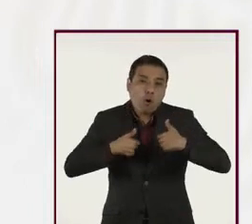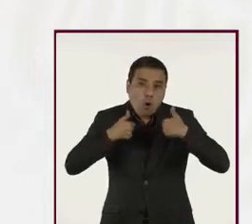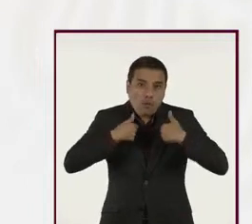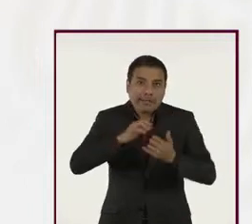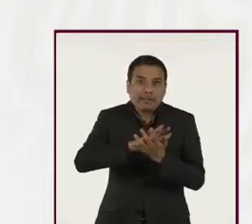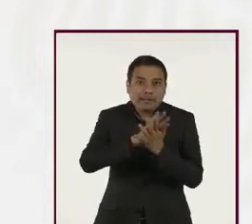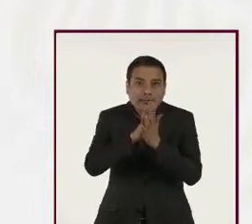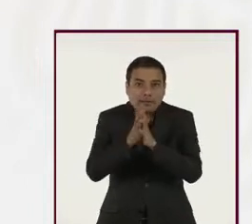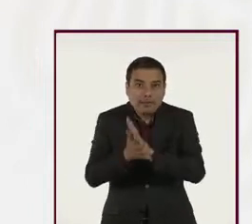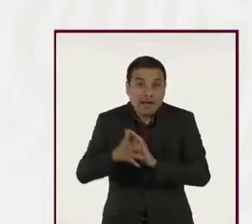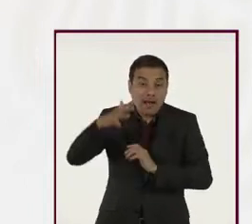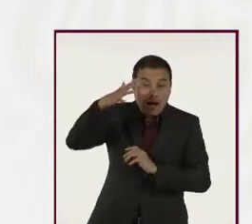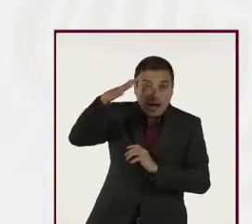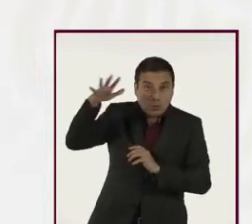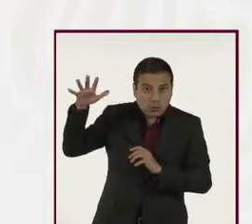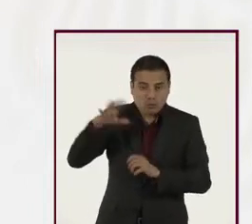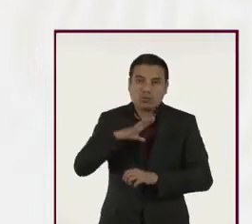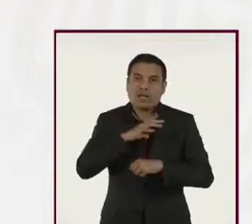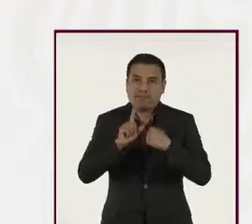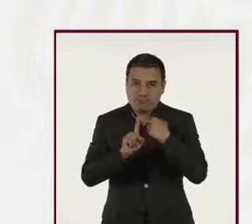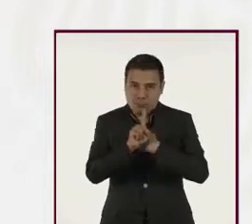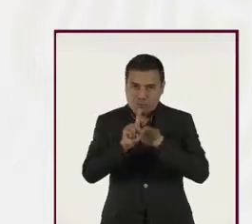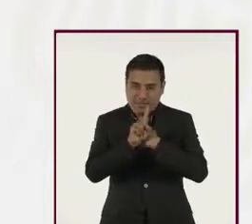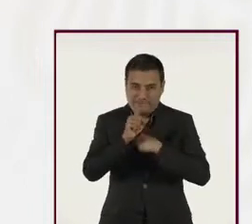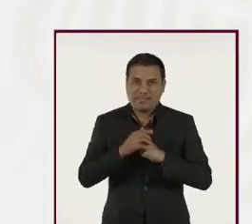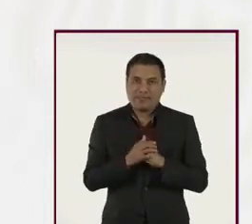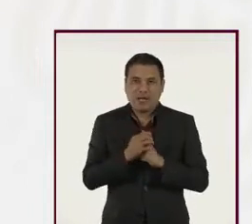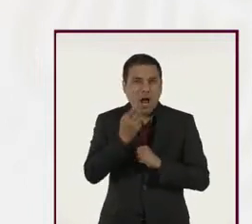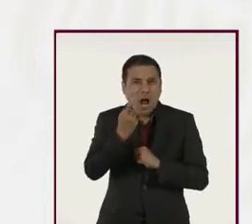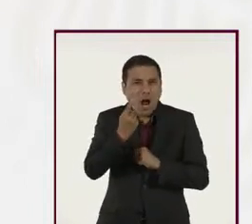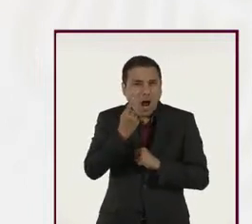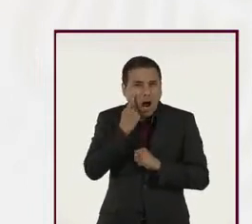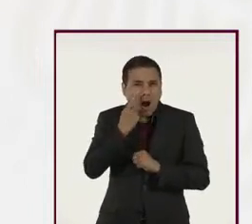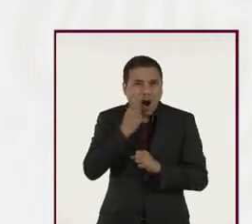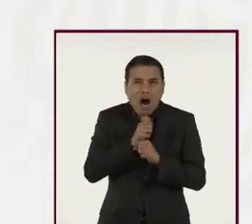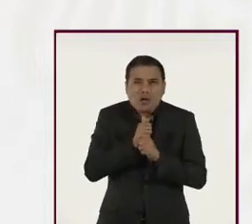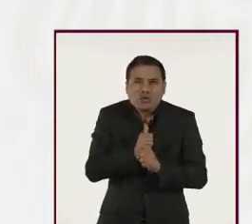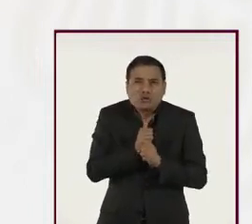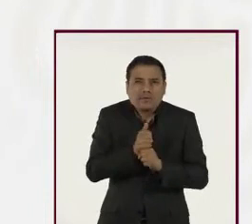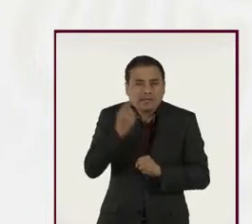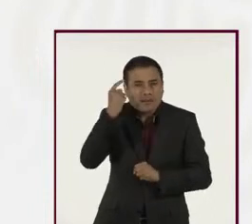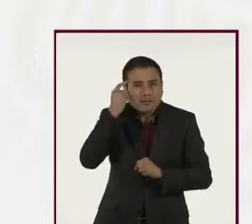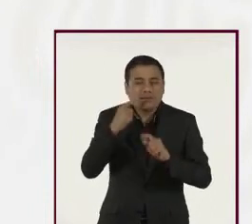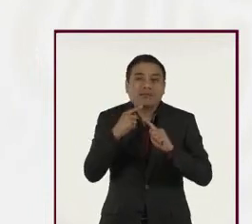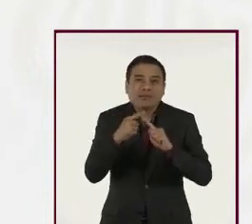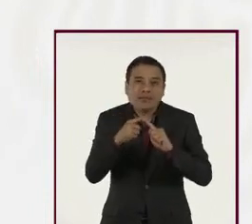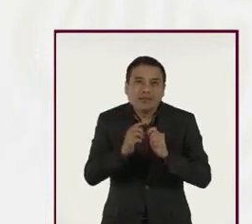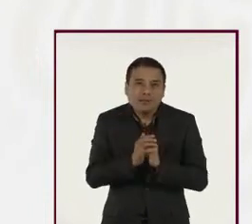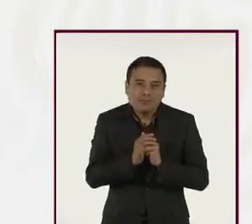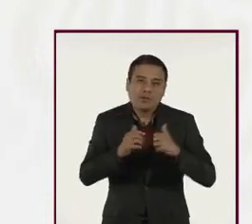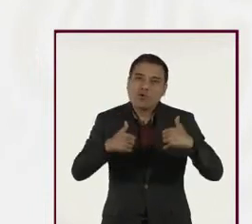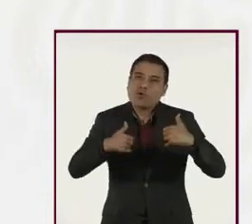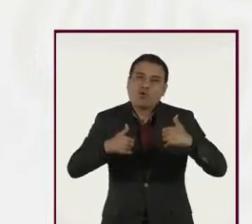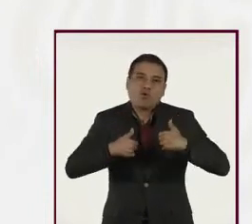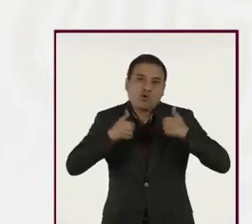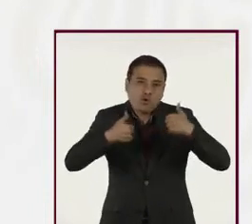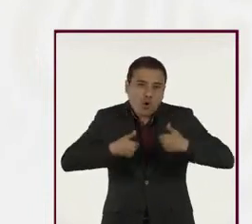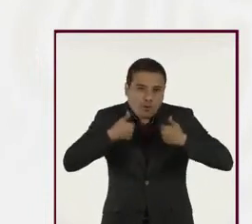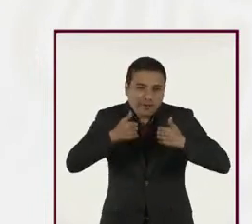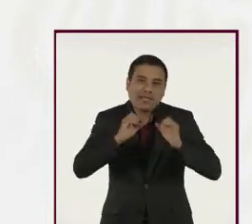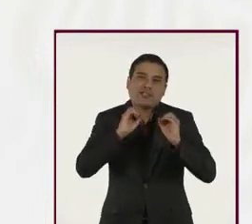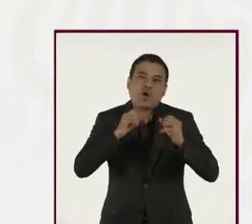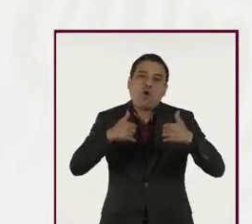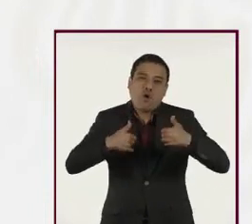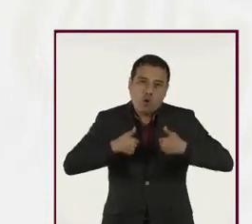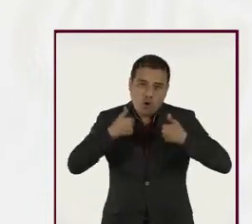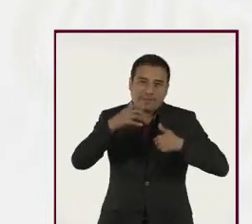adulta, y es por eso que justo el grupo de población más afectado es el grupo de adolescentes y jóvenes adultos, donde